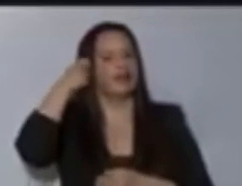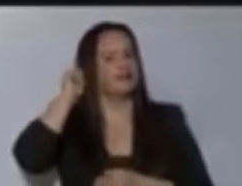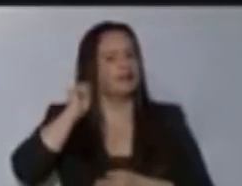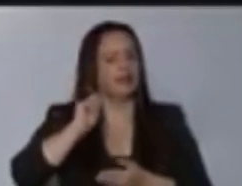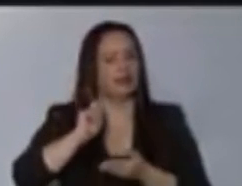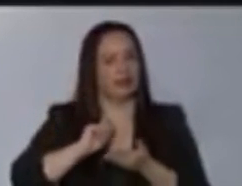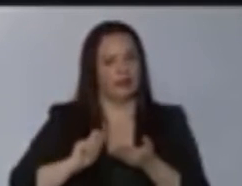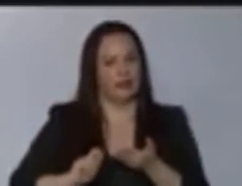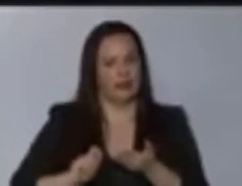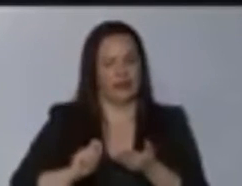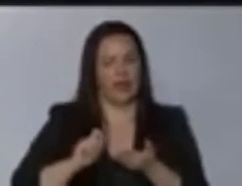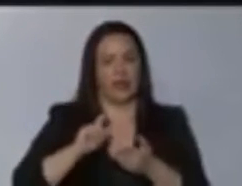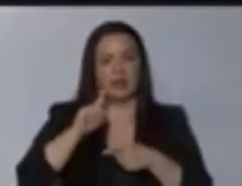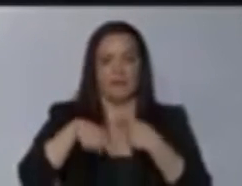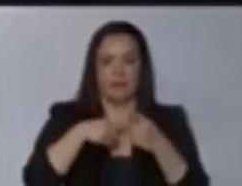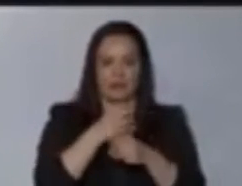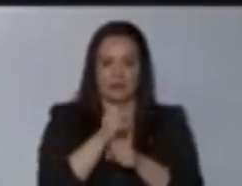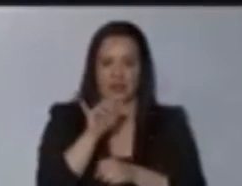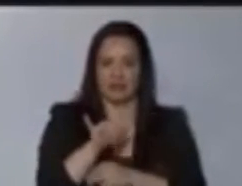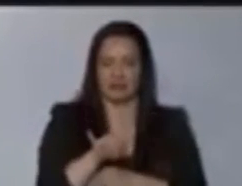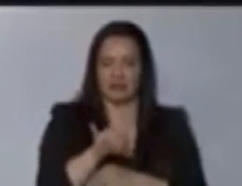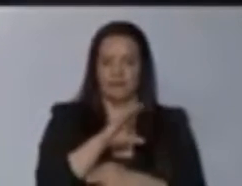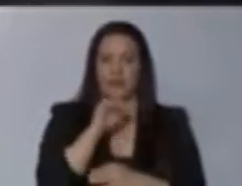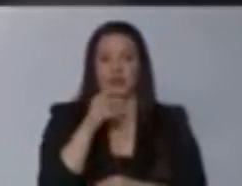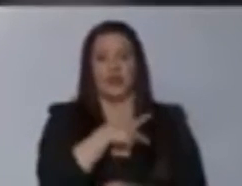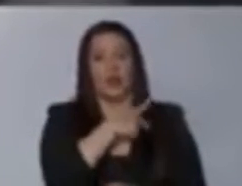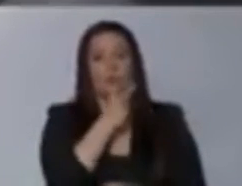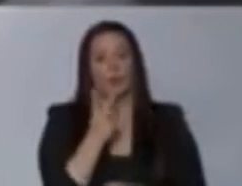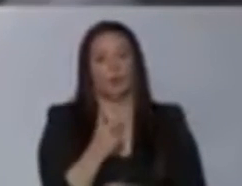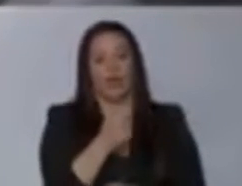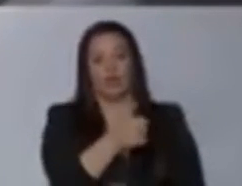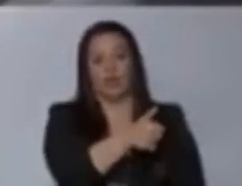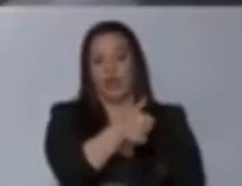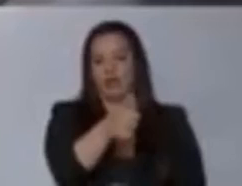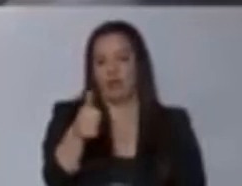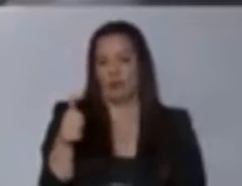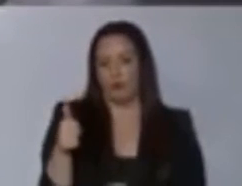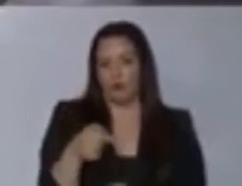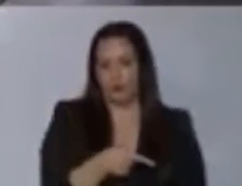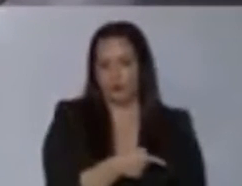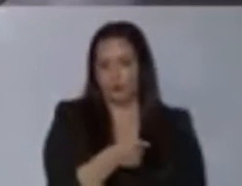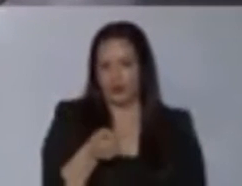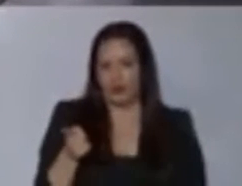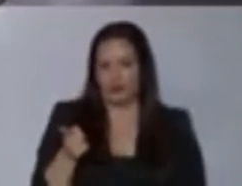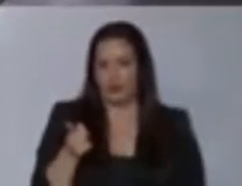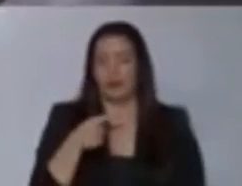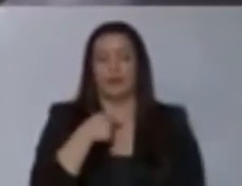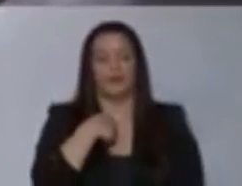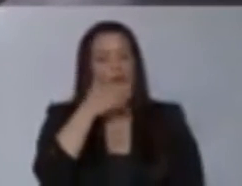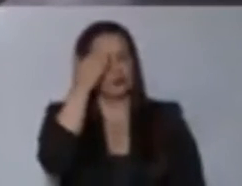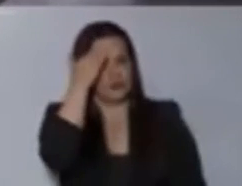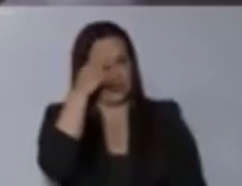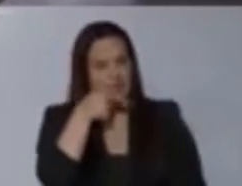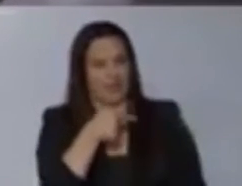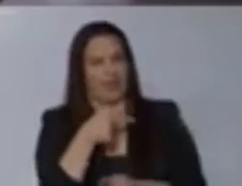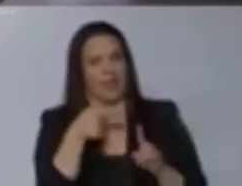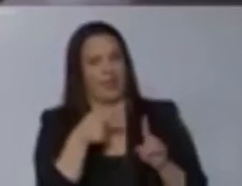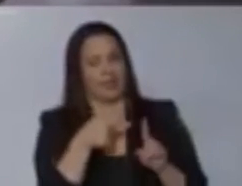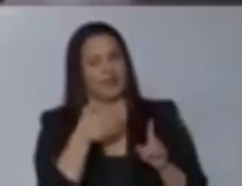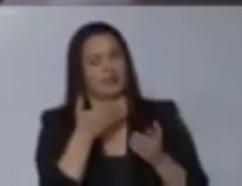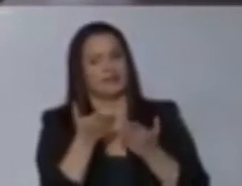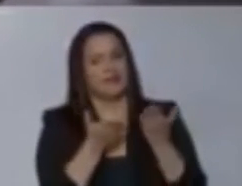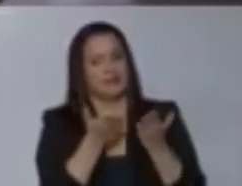de ser así y de ser la voluntad de cada uno de ustedes estoy seguro que servir a los costarricenses